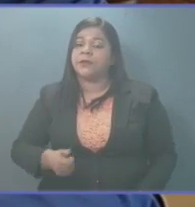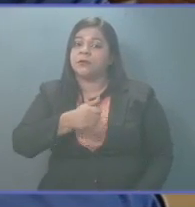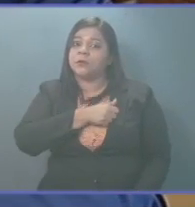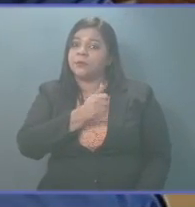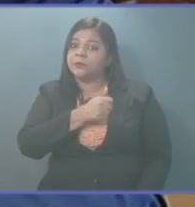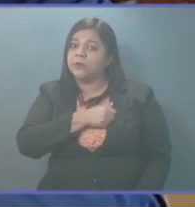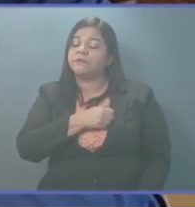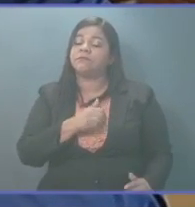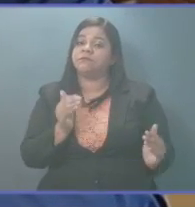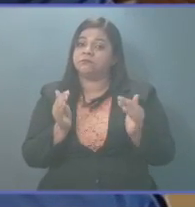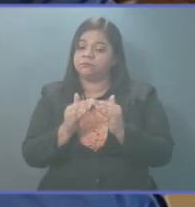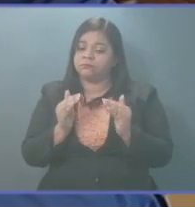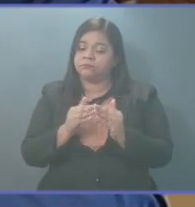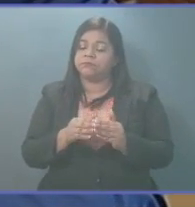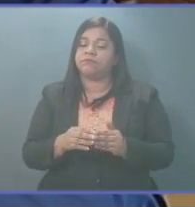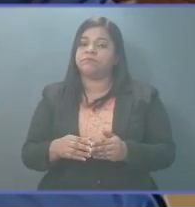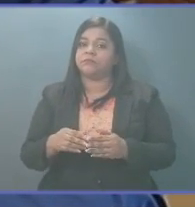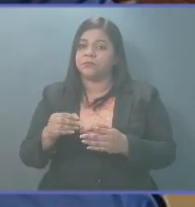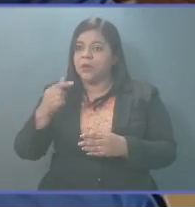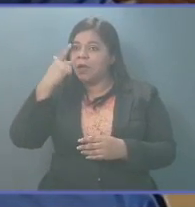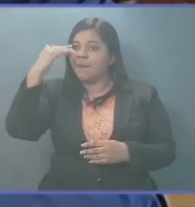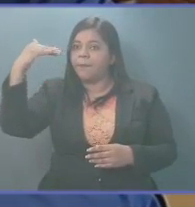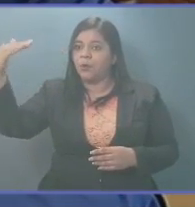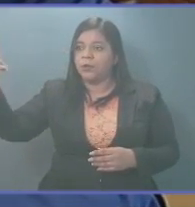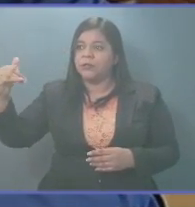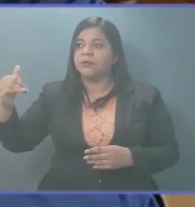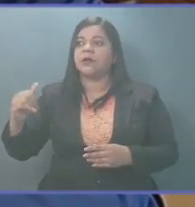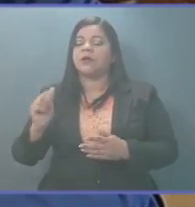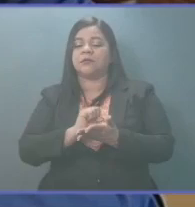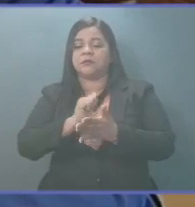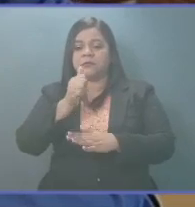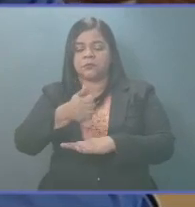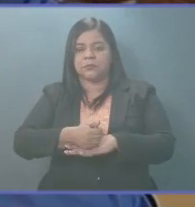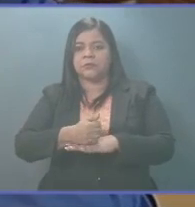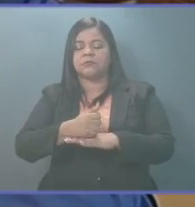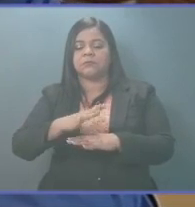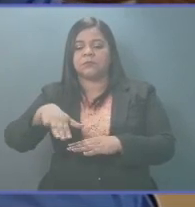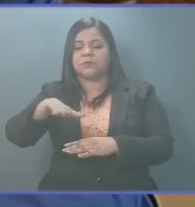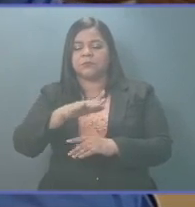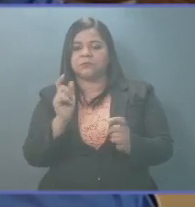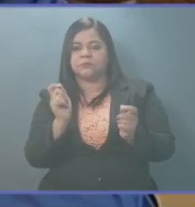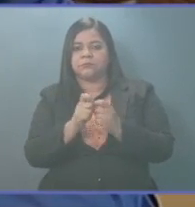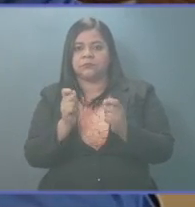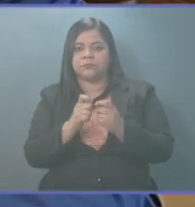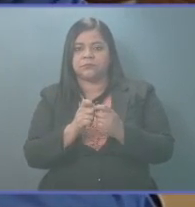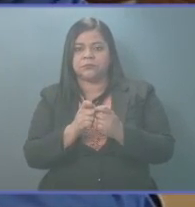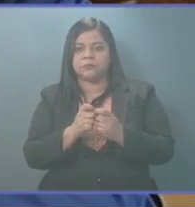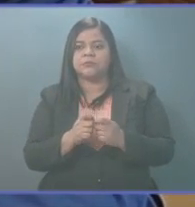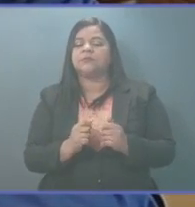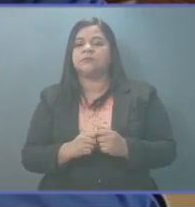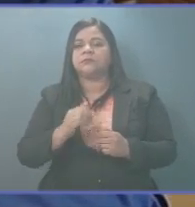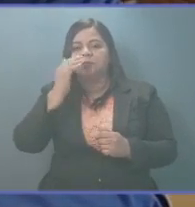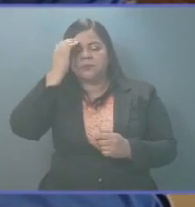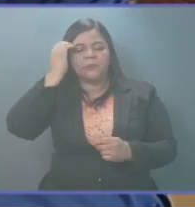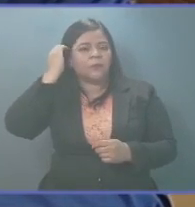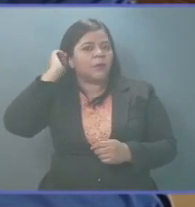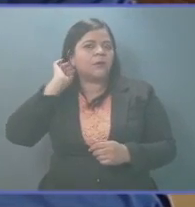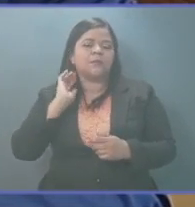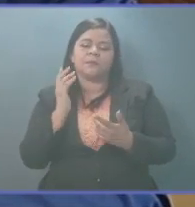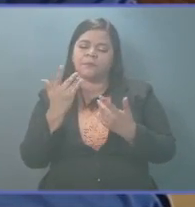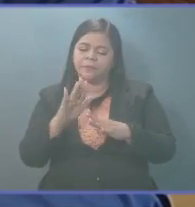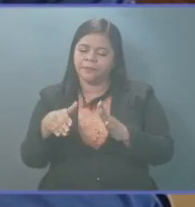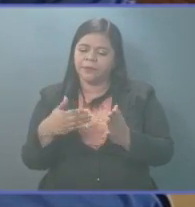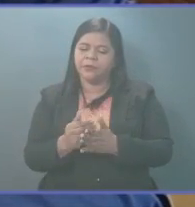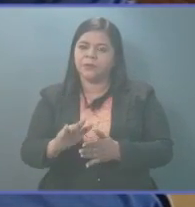que impulsar políticas y la creación de los espacios adecuados como carriles auxiliares para la circulación de